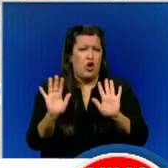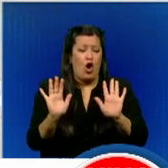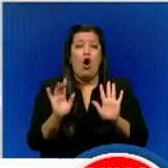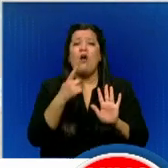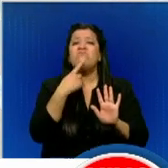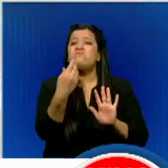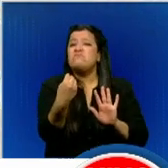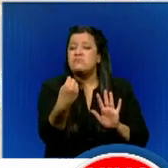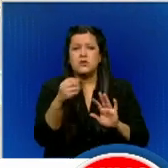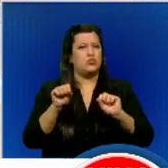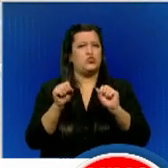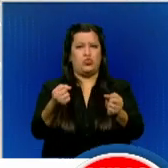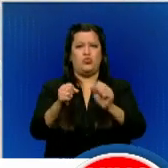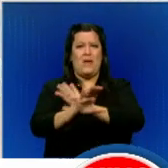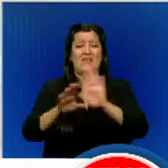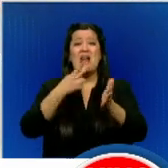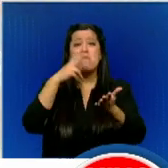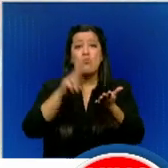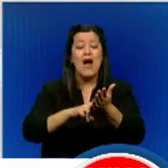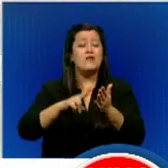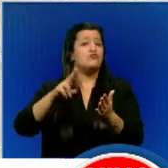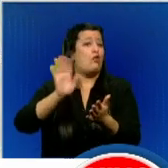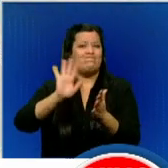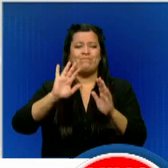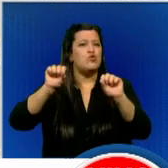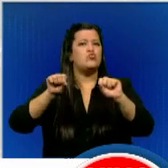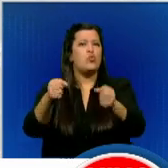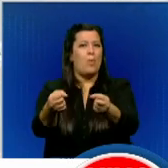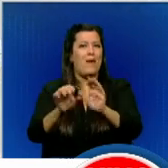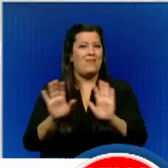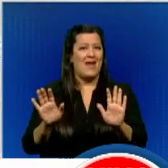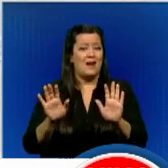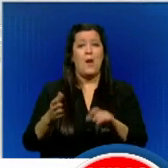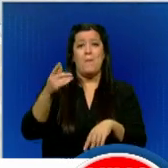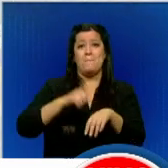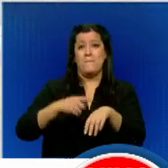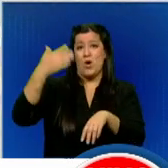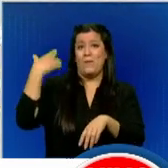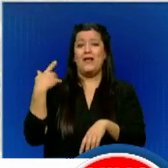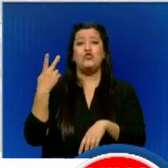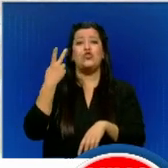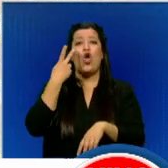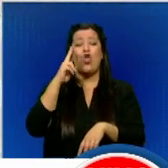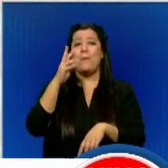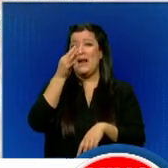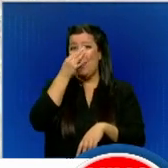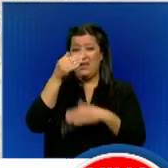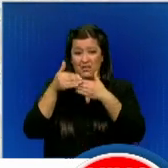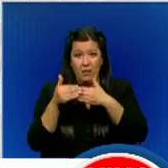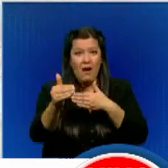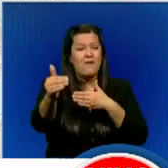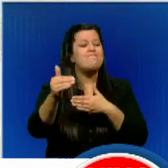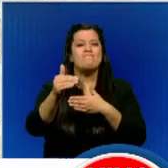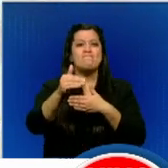suspender la baja impositiva que se había planteado a partir de 2020 en adelante